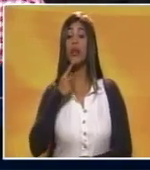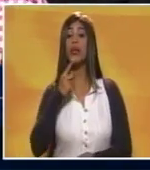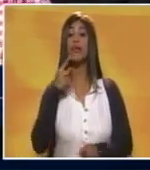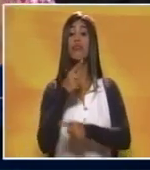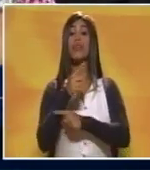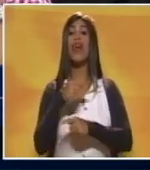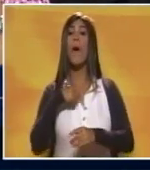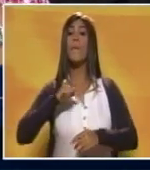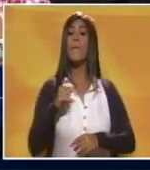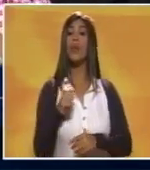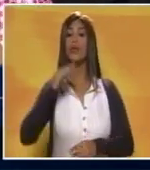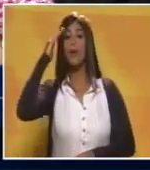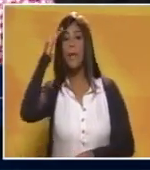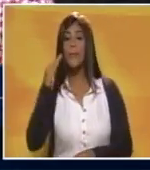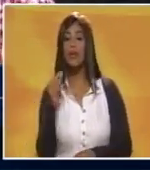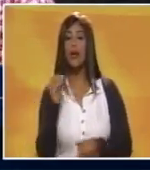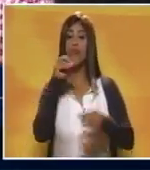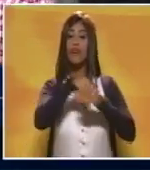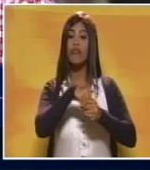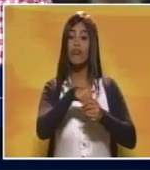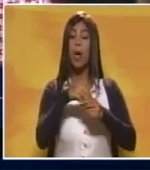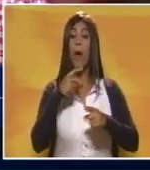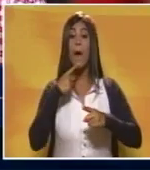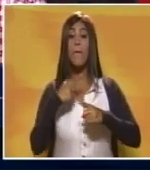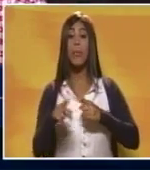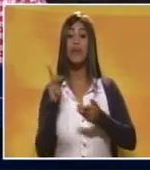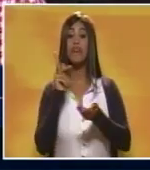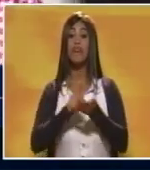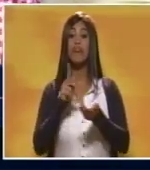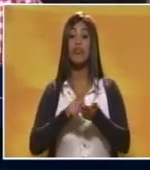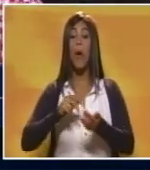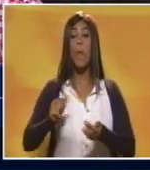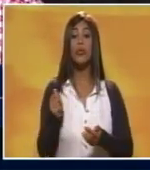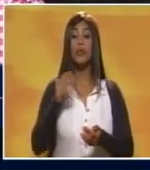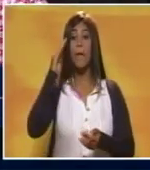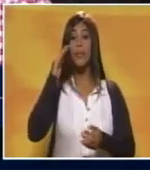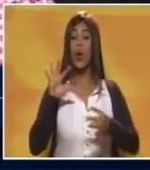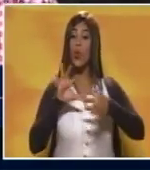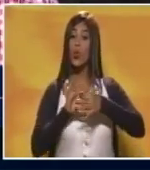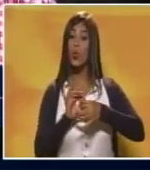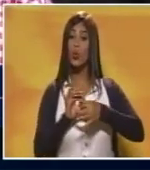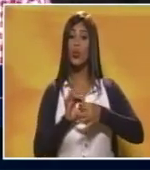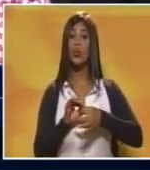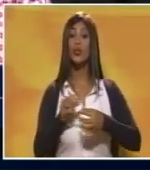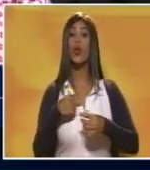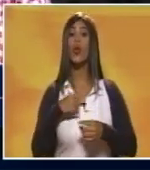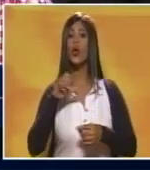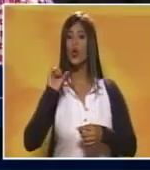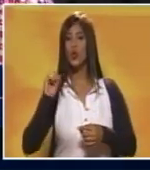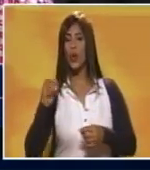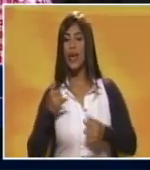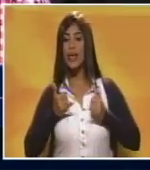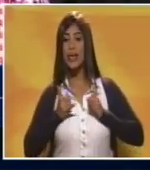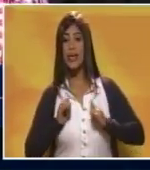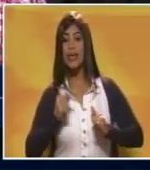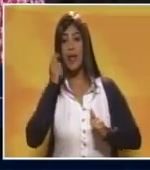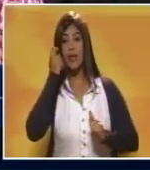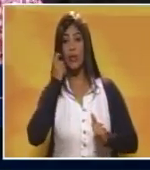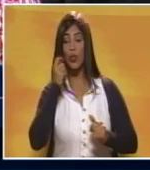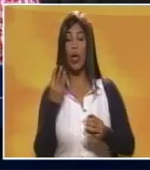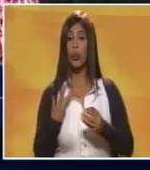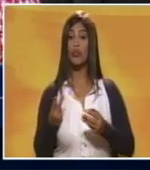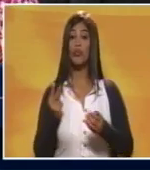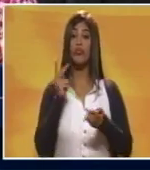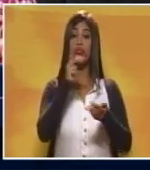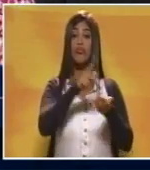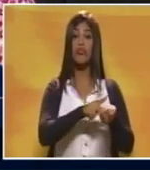policía militar, sin embargo, hemos hecho presencia en las instalaciones de policía militar conjuntamente con Soleil Zambrano, la hija del diputado,